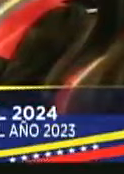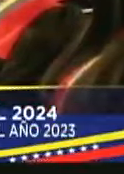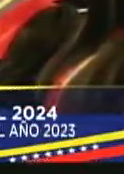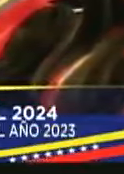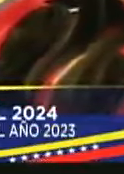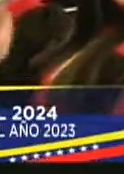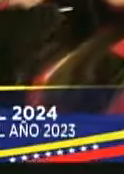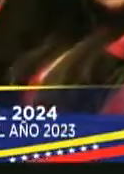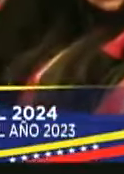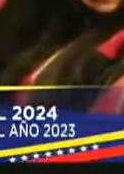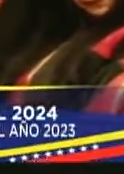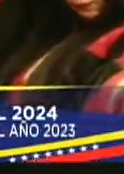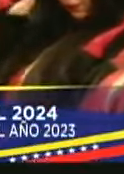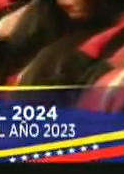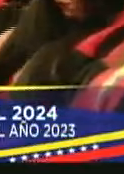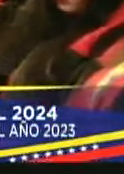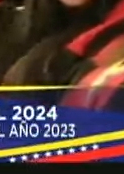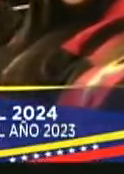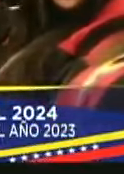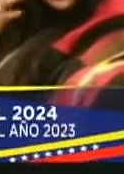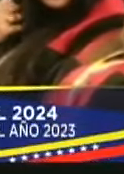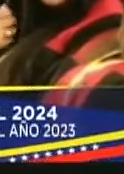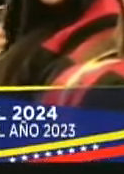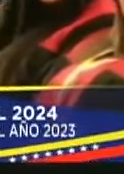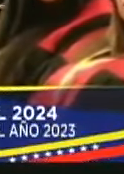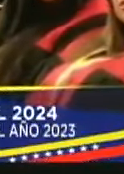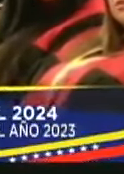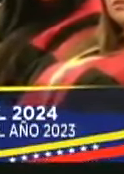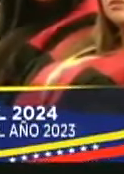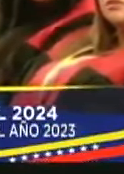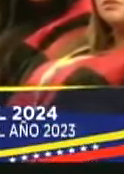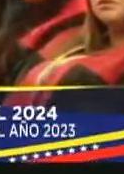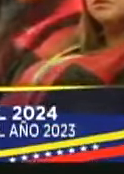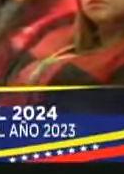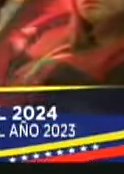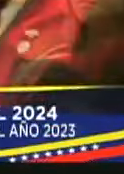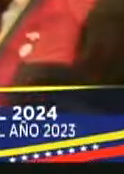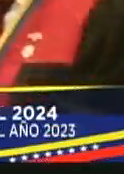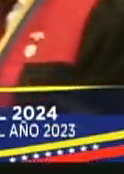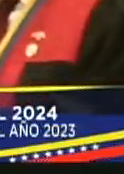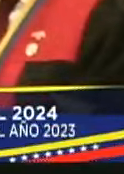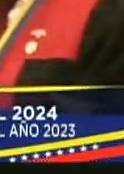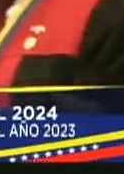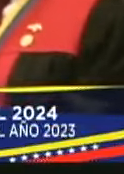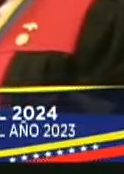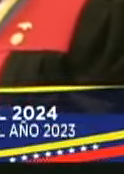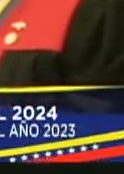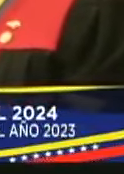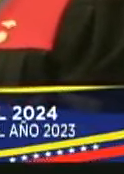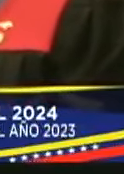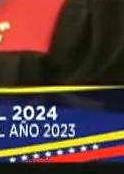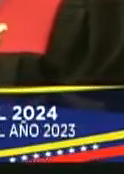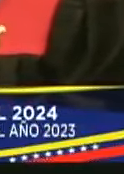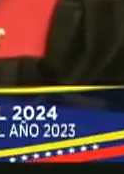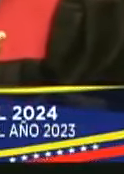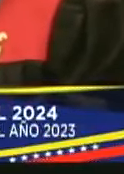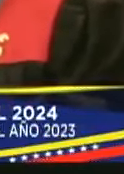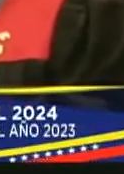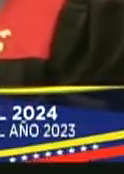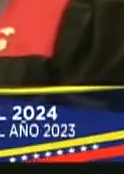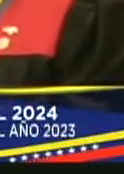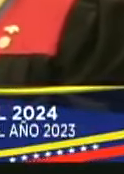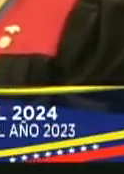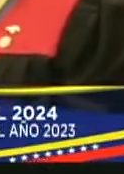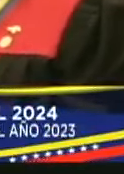a grupos y clases sociales excluidos y marginados del sistema